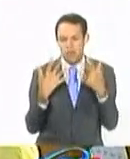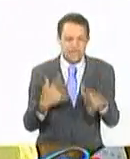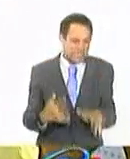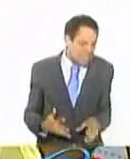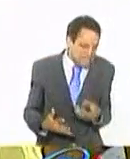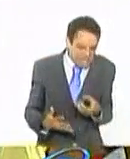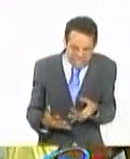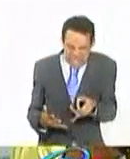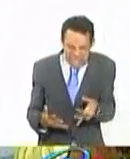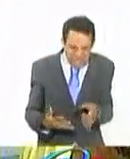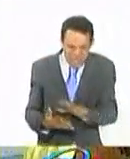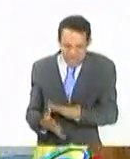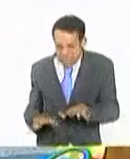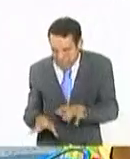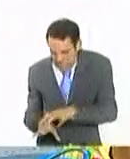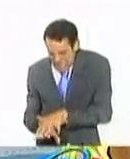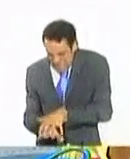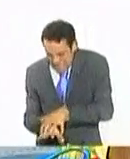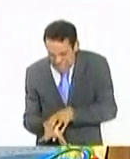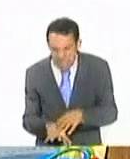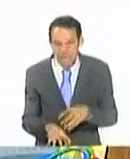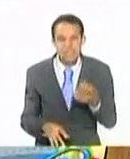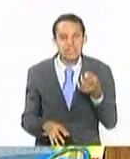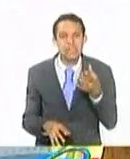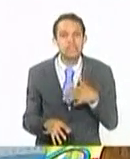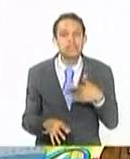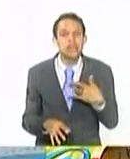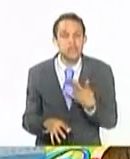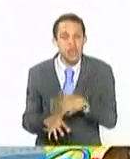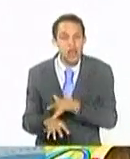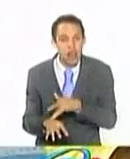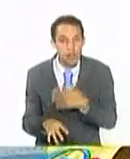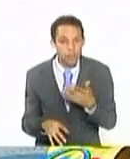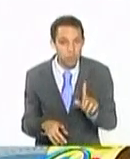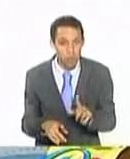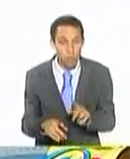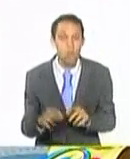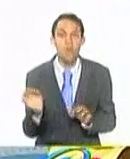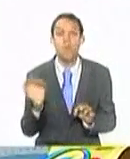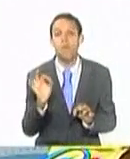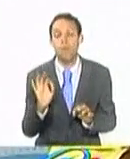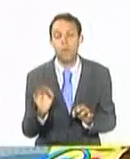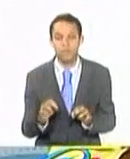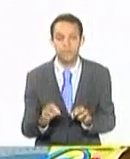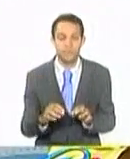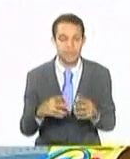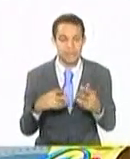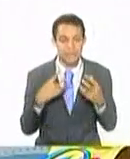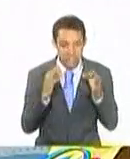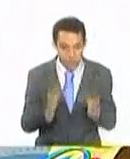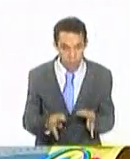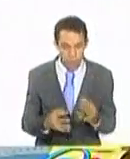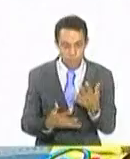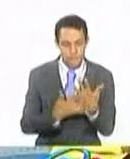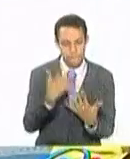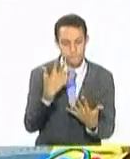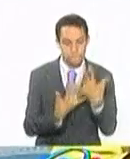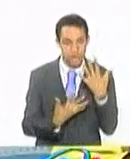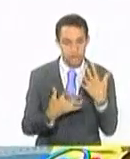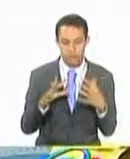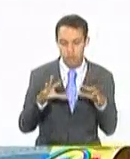empieza a hacer este movimiento y mejora que eso es un túnel carpiano no la persona con artritis reumatoidea se